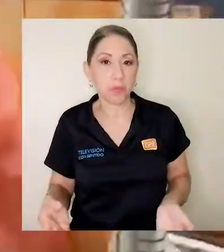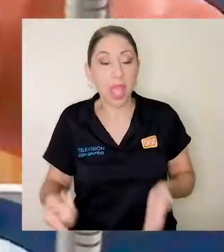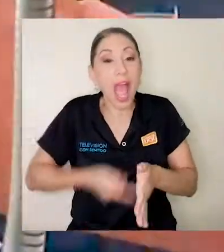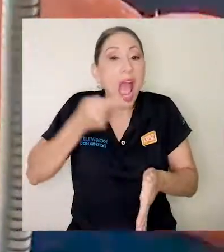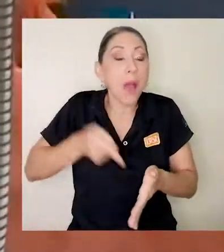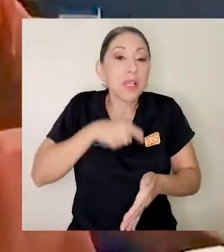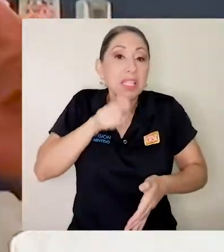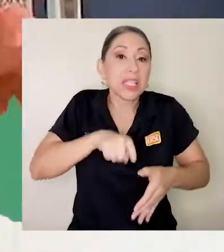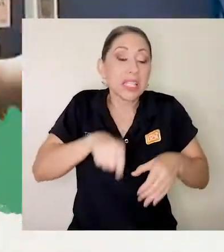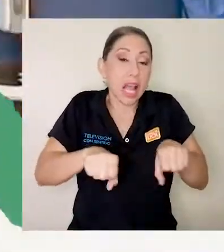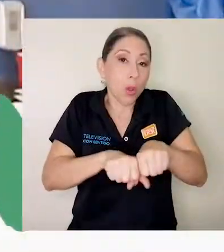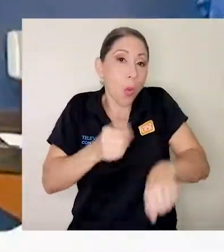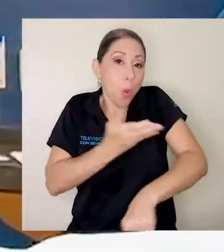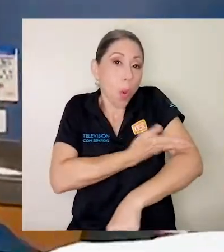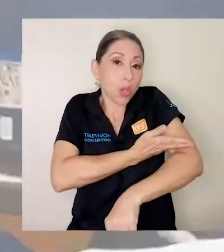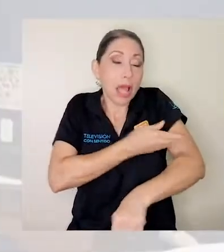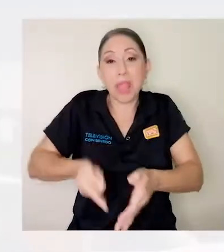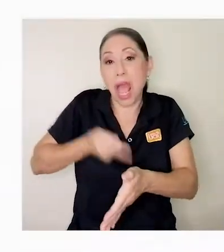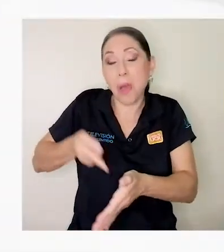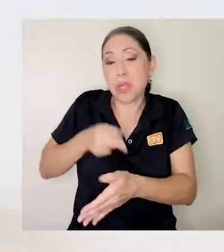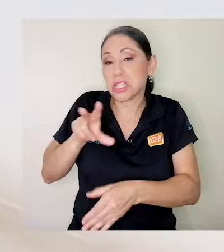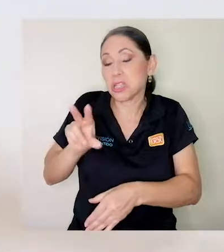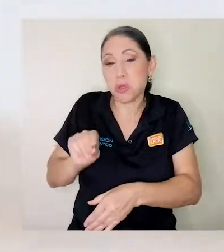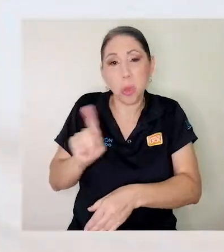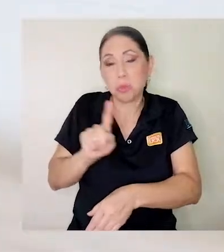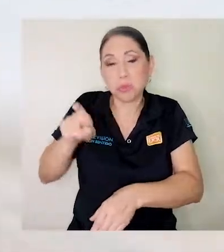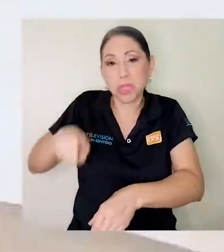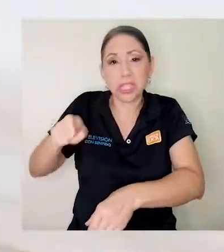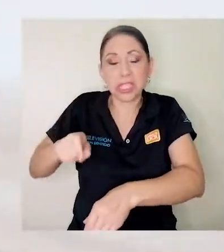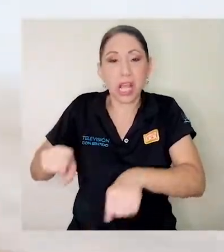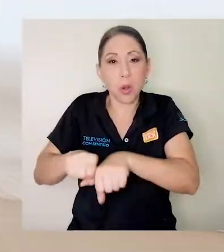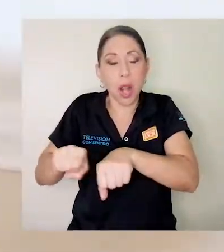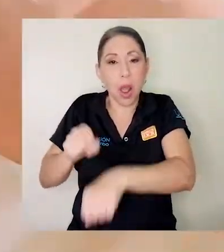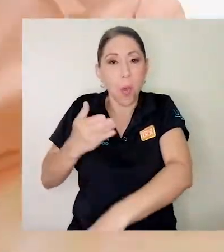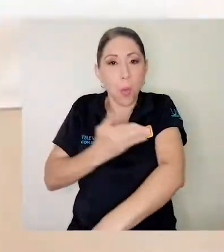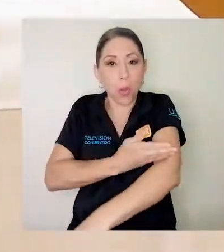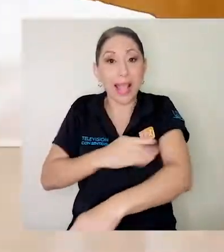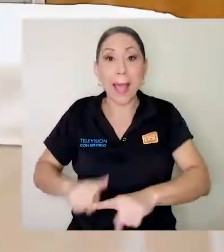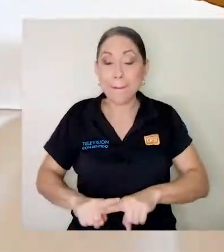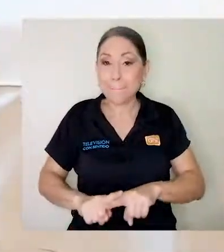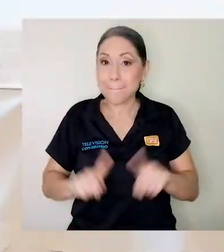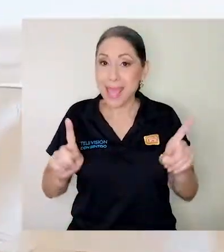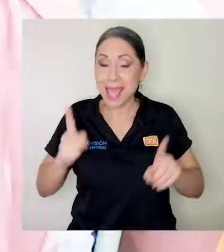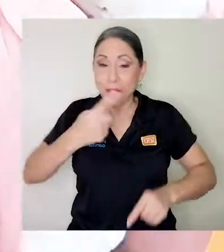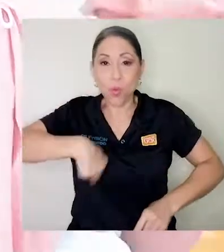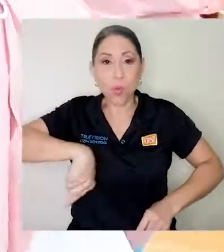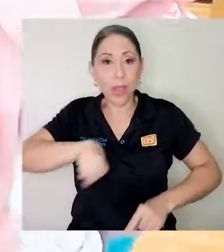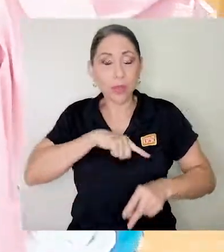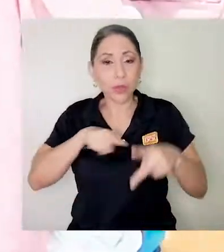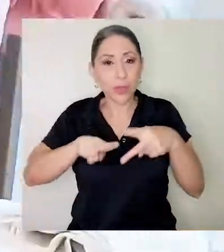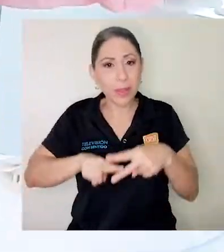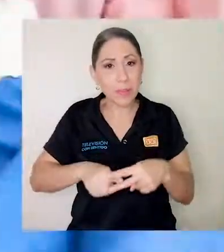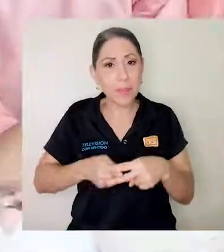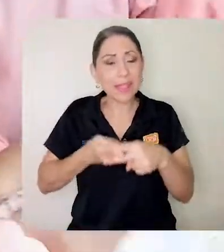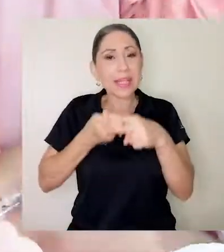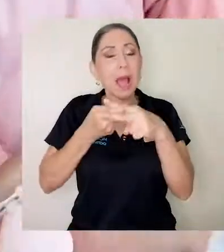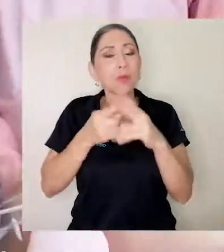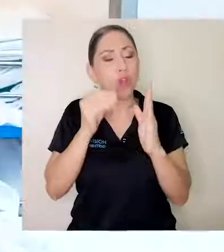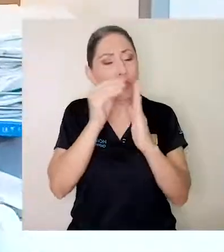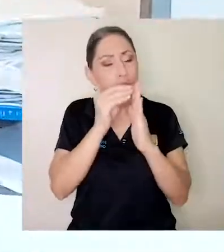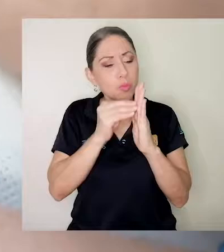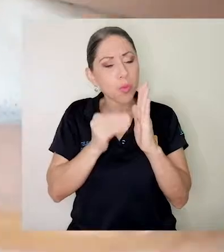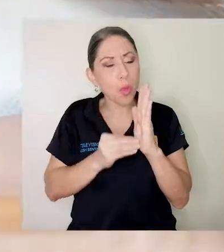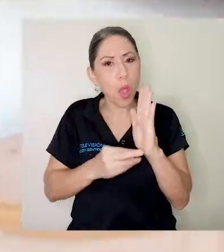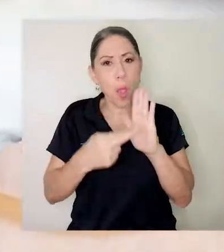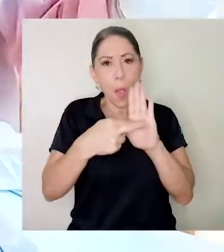En algunos entornos era necesario la bota, en otros no. Pero cuando empezamos a desarrollar